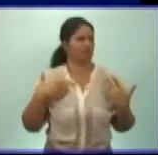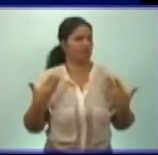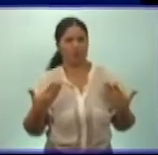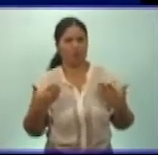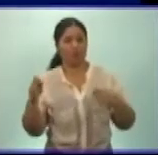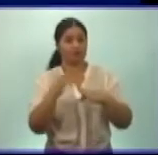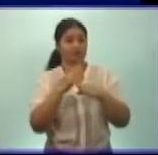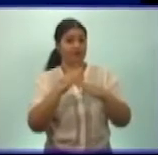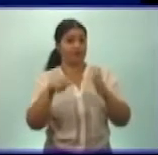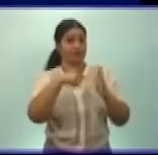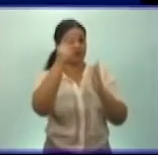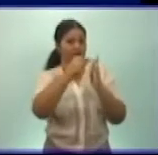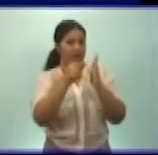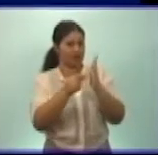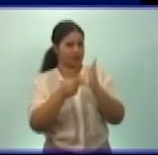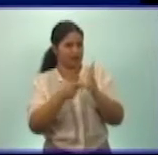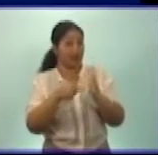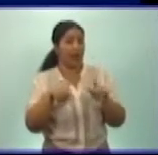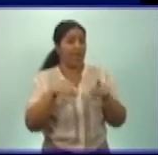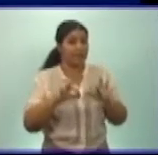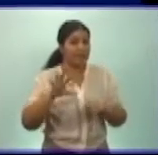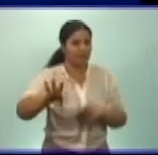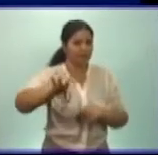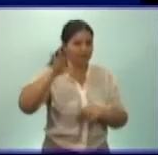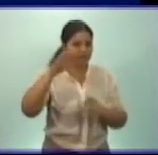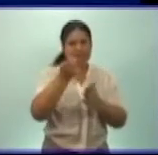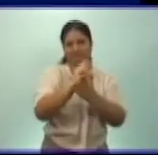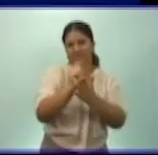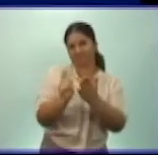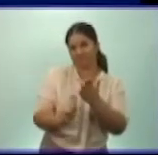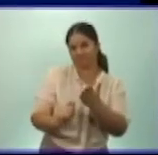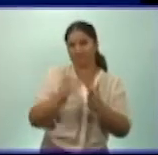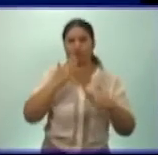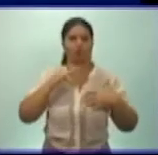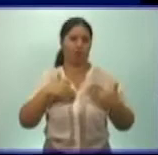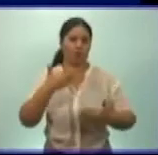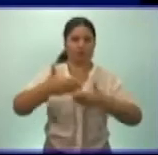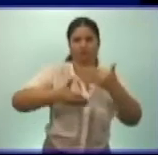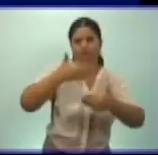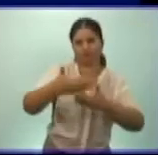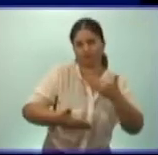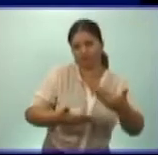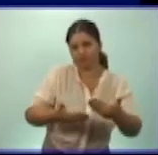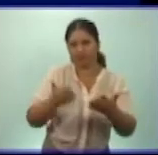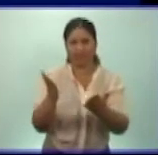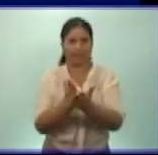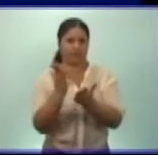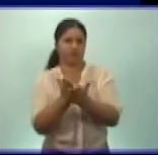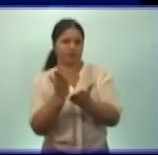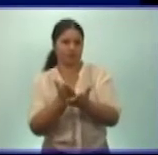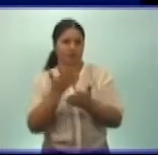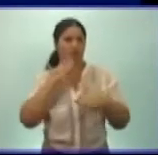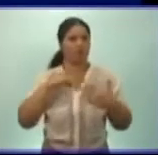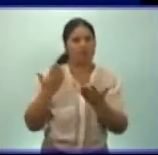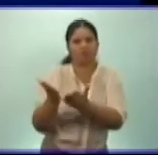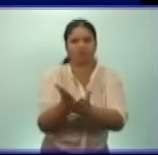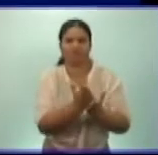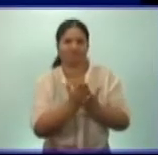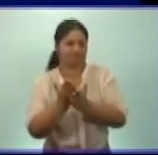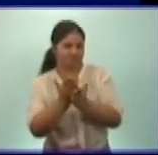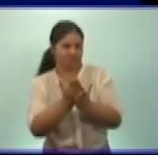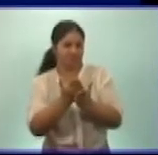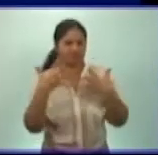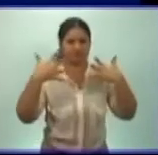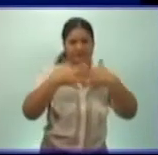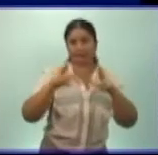formación académica, cómo fue su carrera teatral, cuáles son algunas de sus obras más